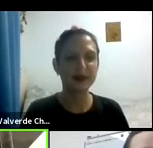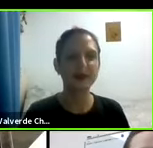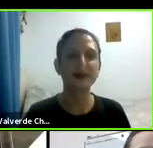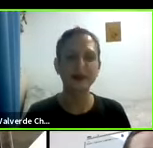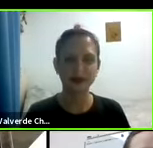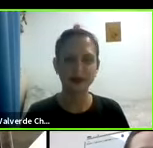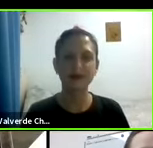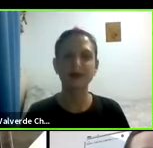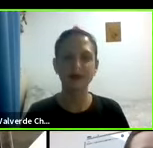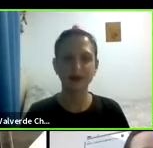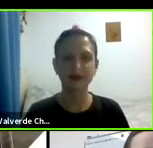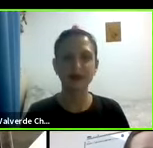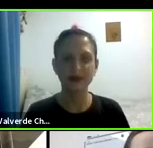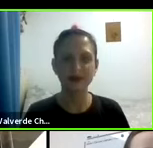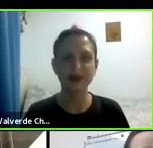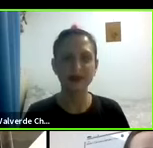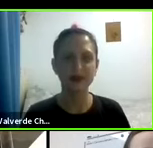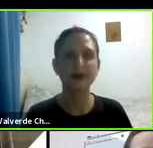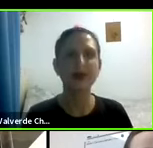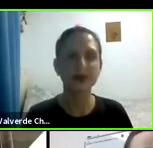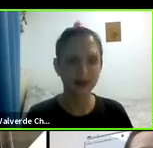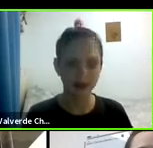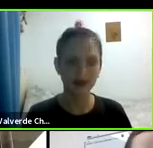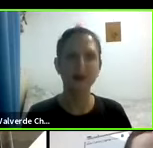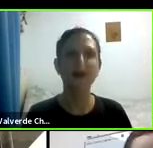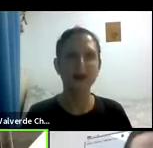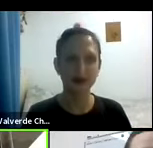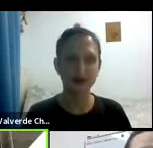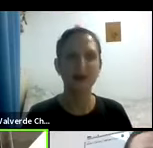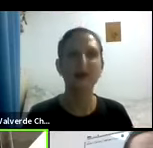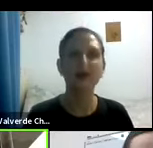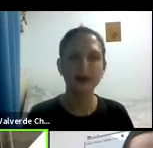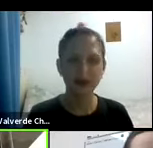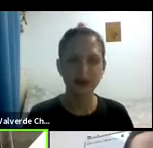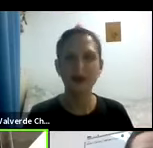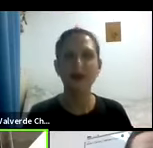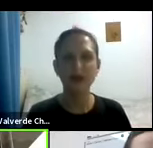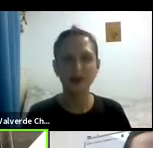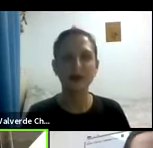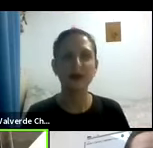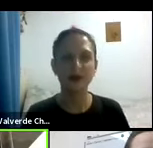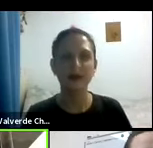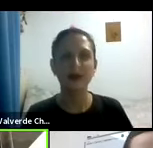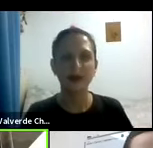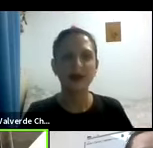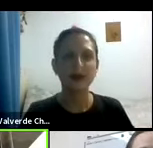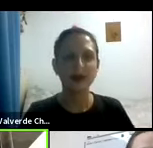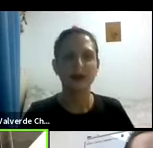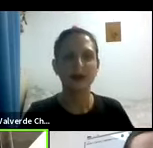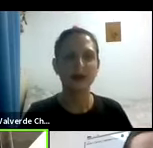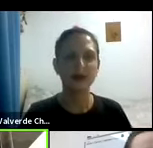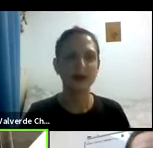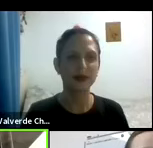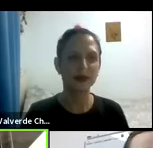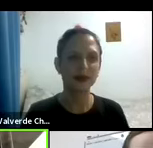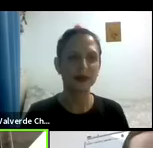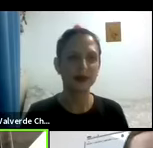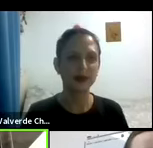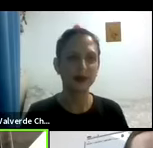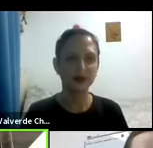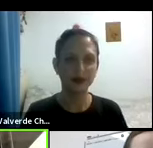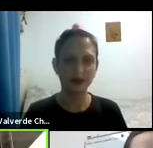niños nadie está cogiendo el café nadie está cortando la caña de azúcar entonces